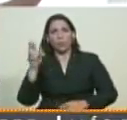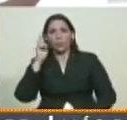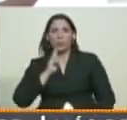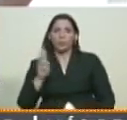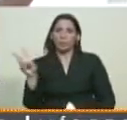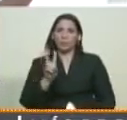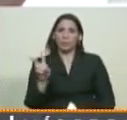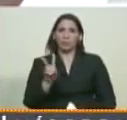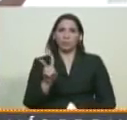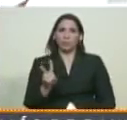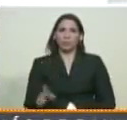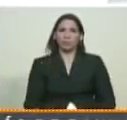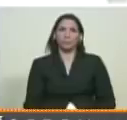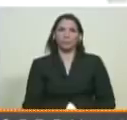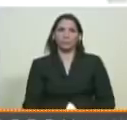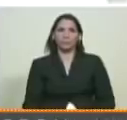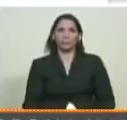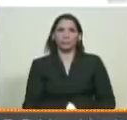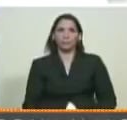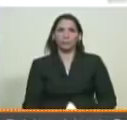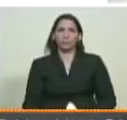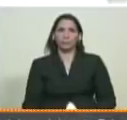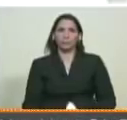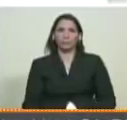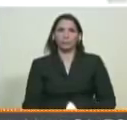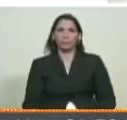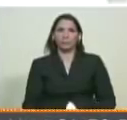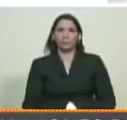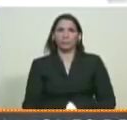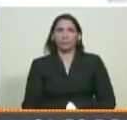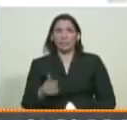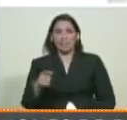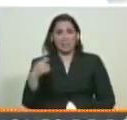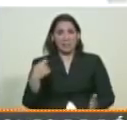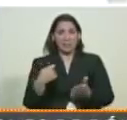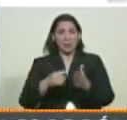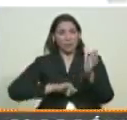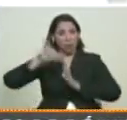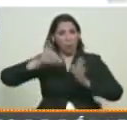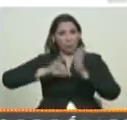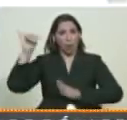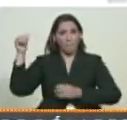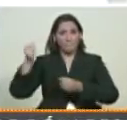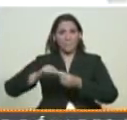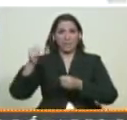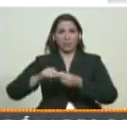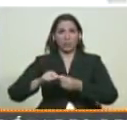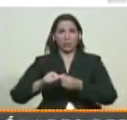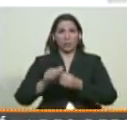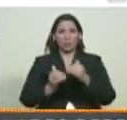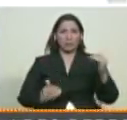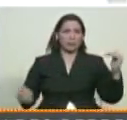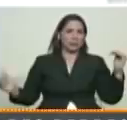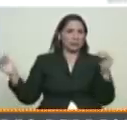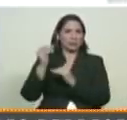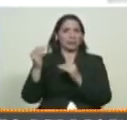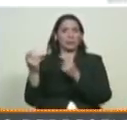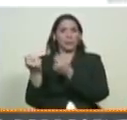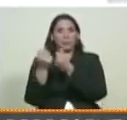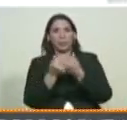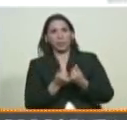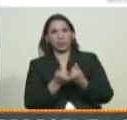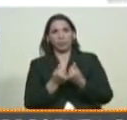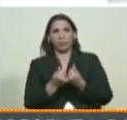de Venezuela por haber subvalorado nuestro petróleo, colocándolo al nivel del precio